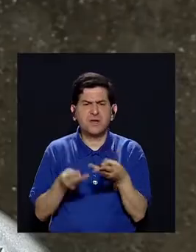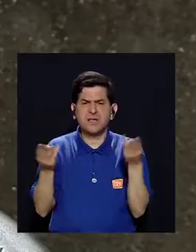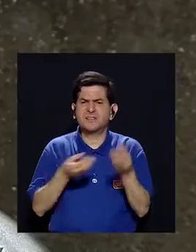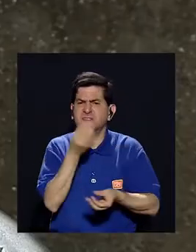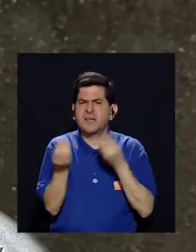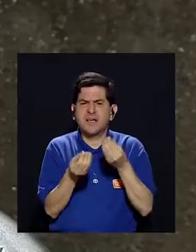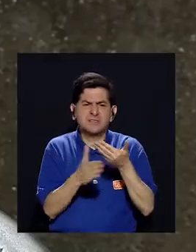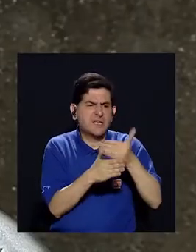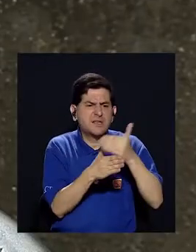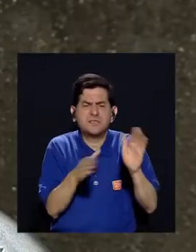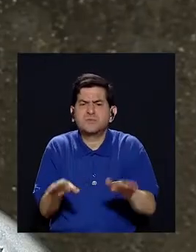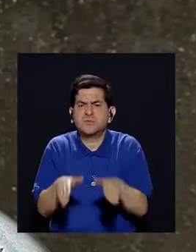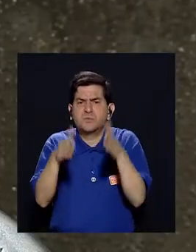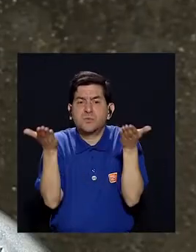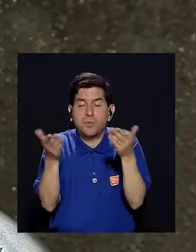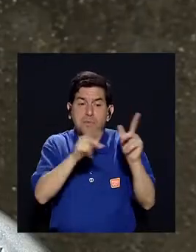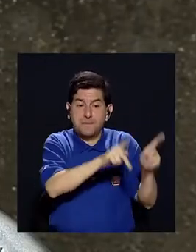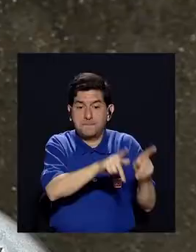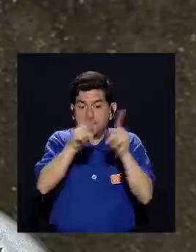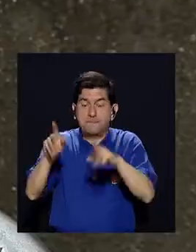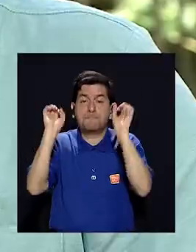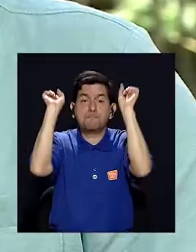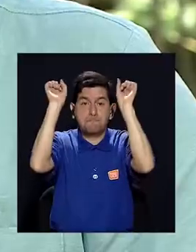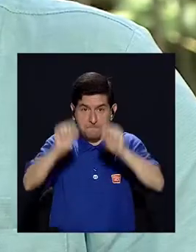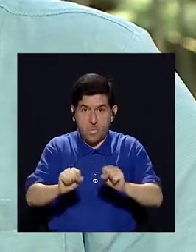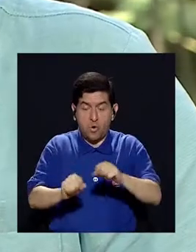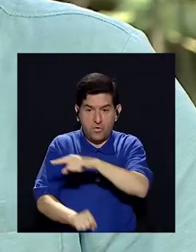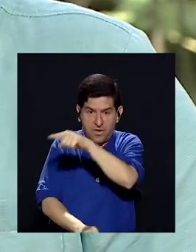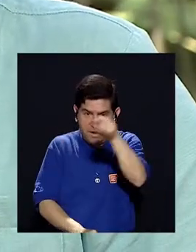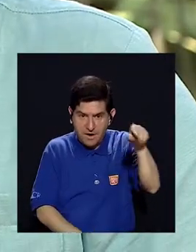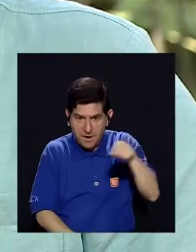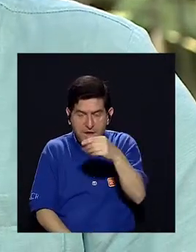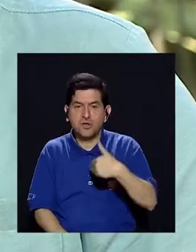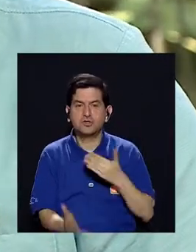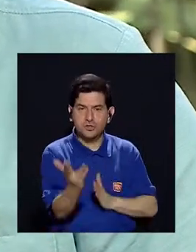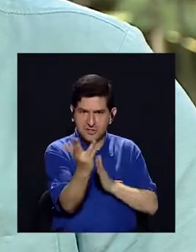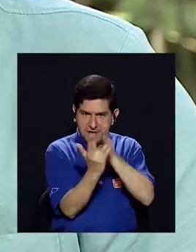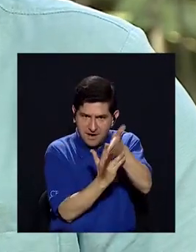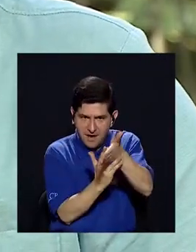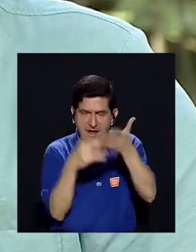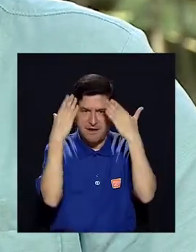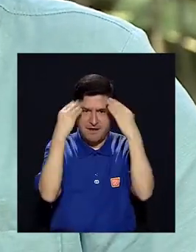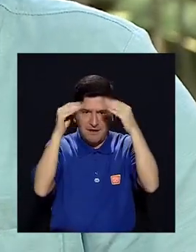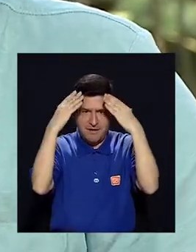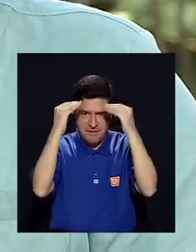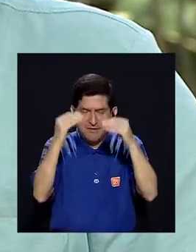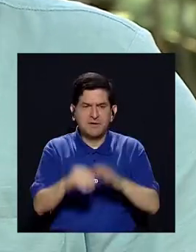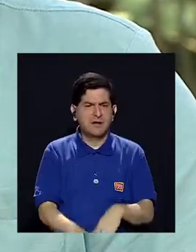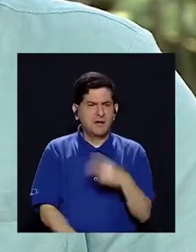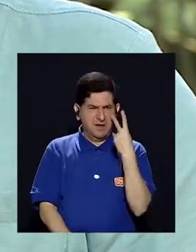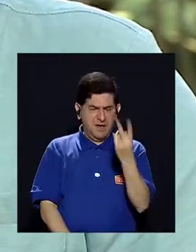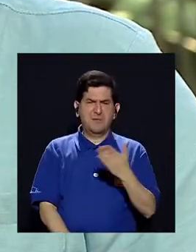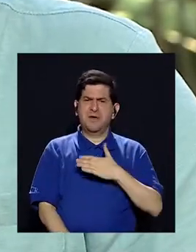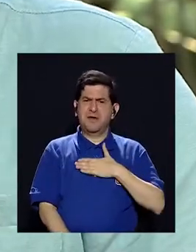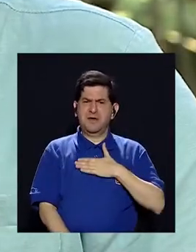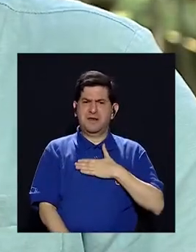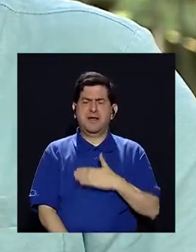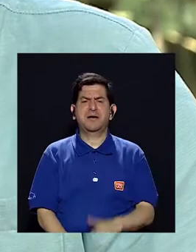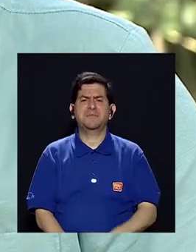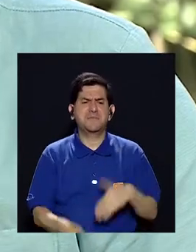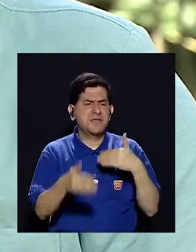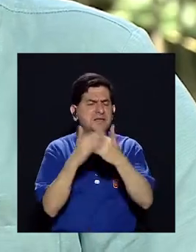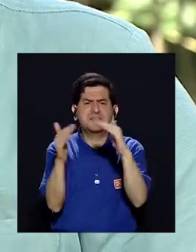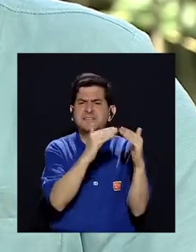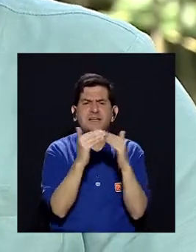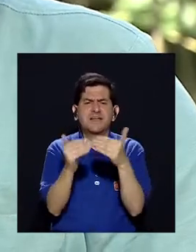materiales, cómo distribuirlos, con el fin de que las personas puedan tener acceso a esa información y ver qué es lo que a mí me queda